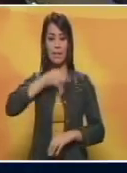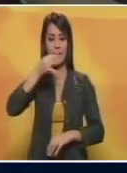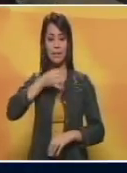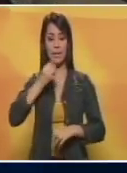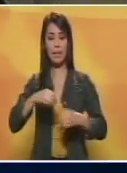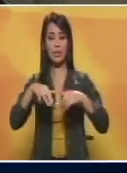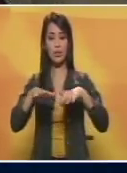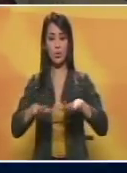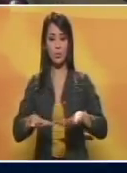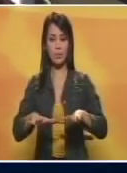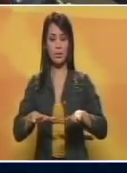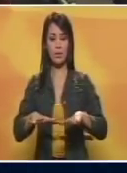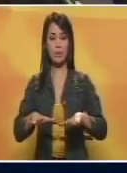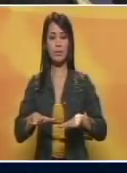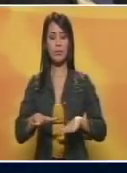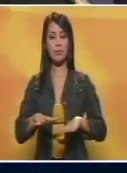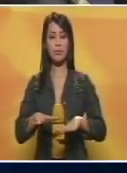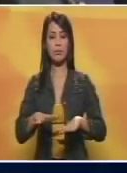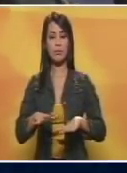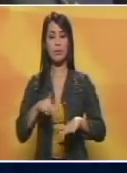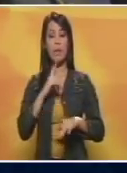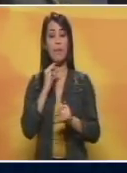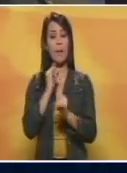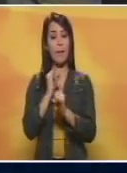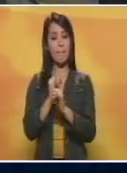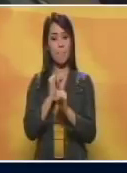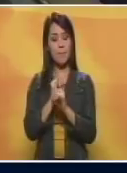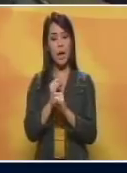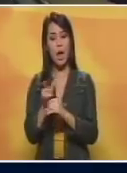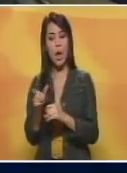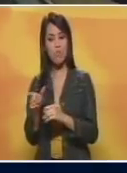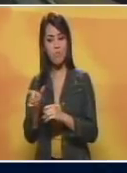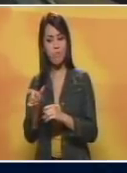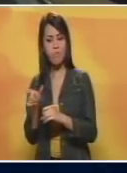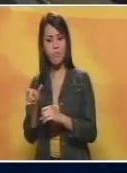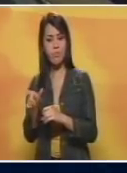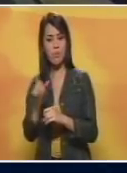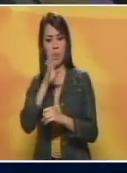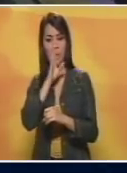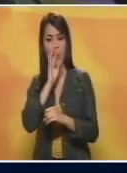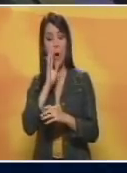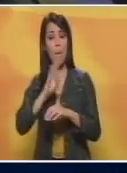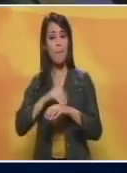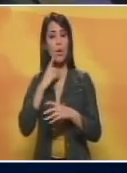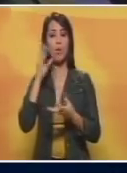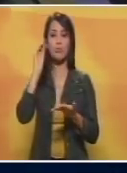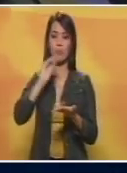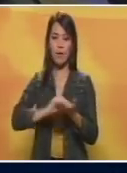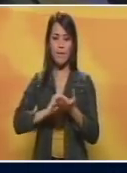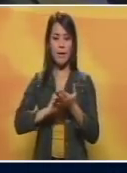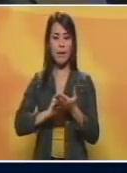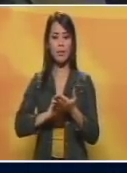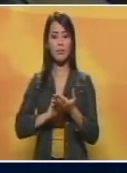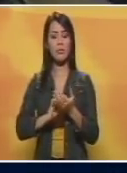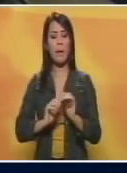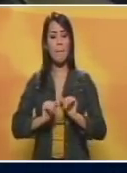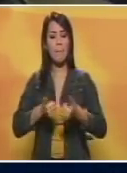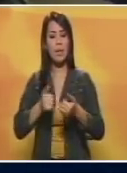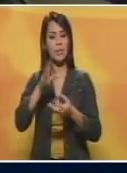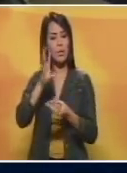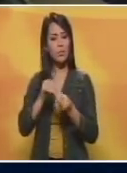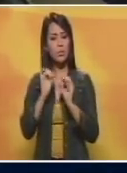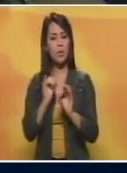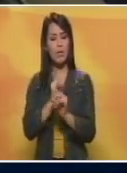suspender los servicios de la banca electrónica ya que tienen que reiniciar todos los sistemas para establecer el